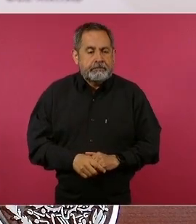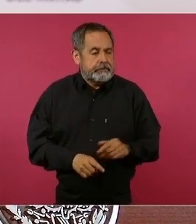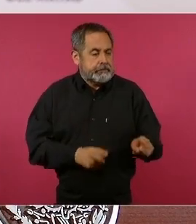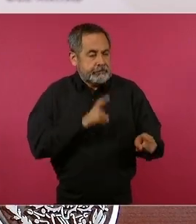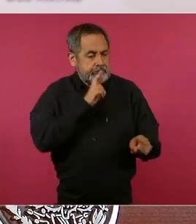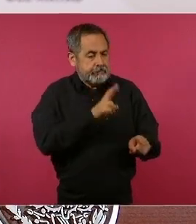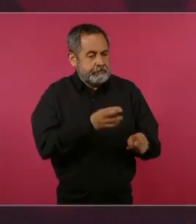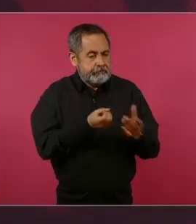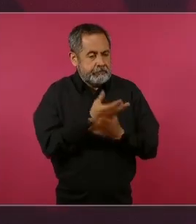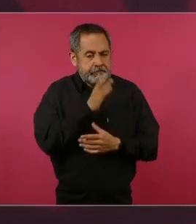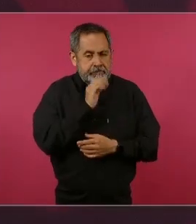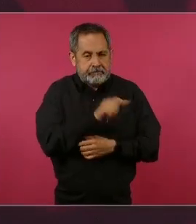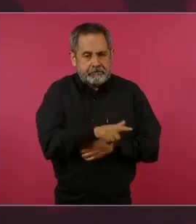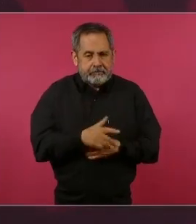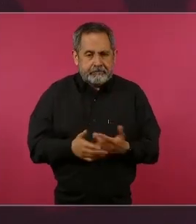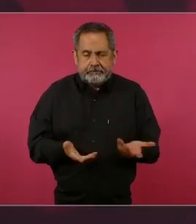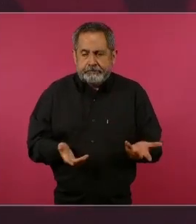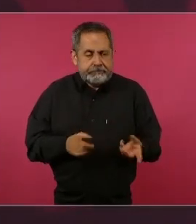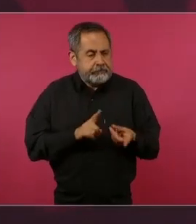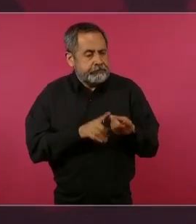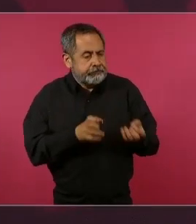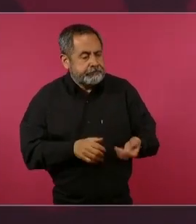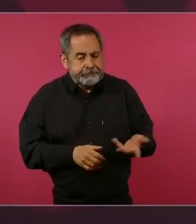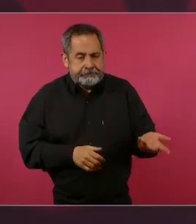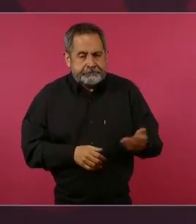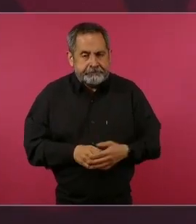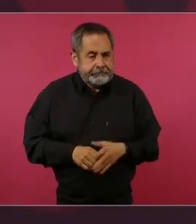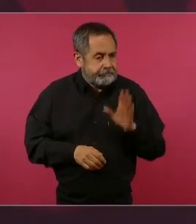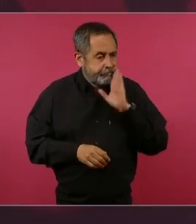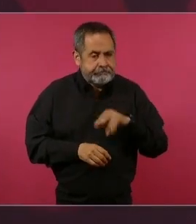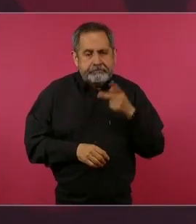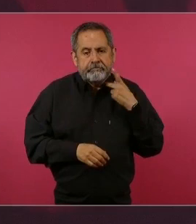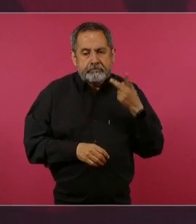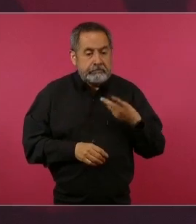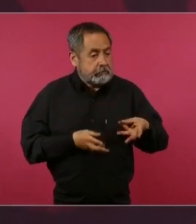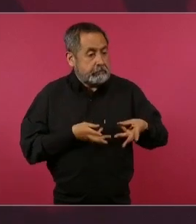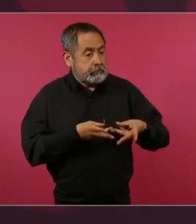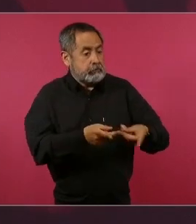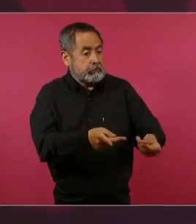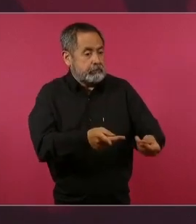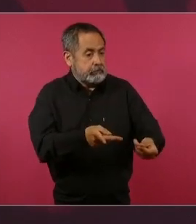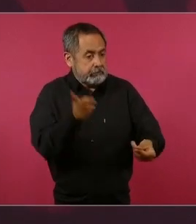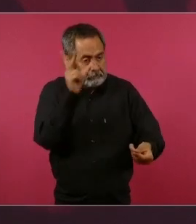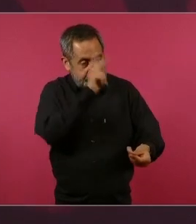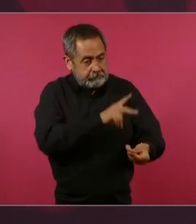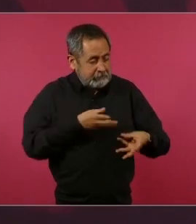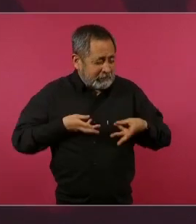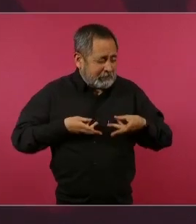O política es resultados. A ver, ¿cuánto costó esa campaña?